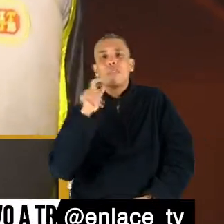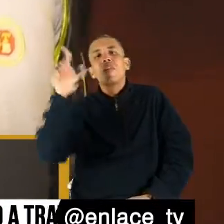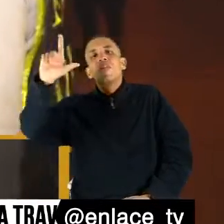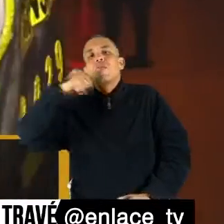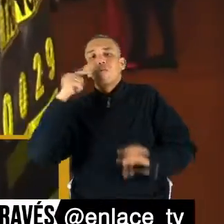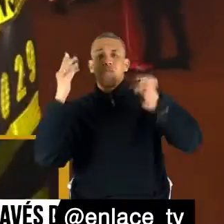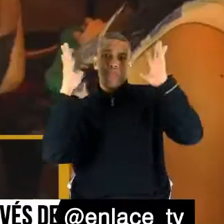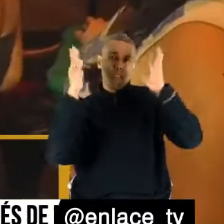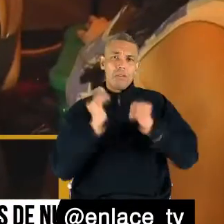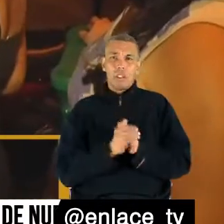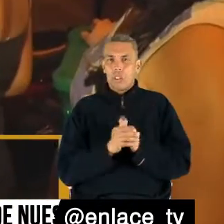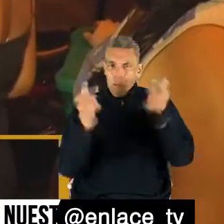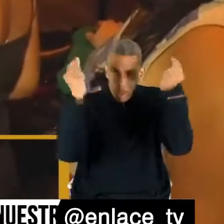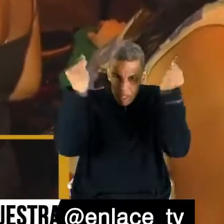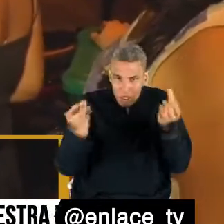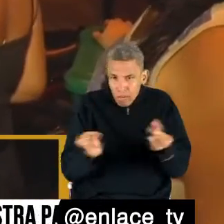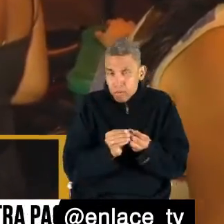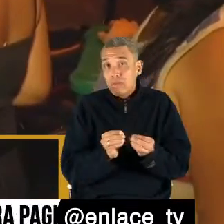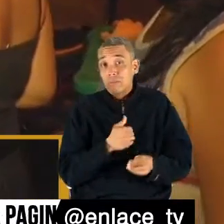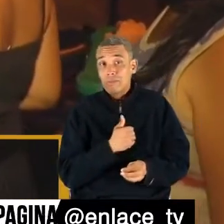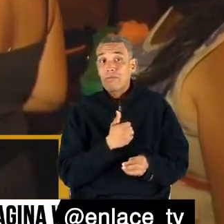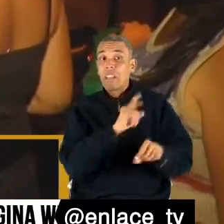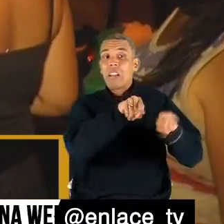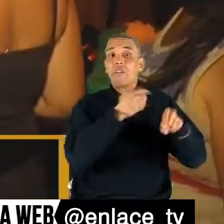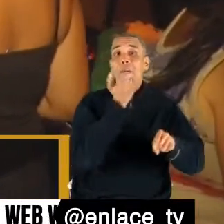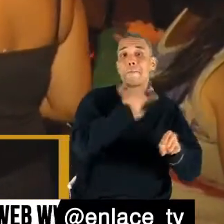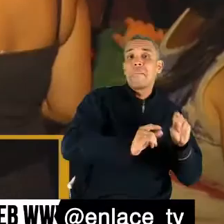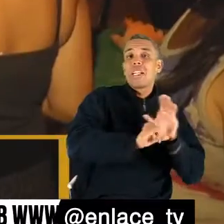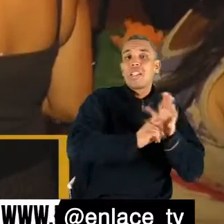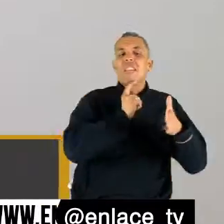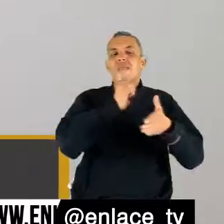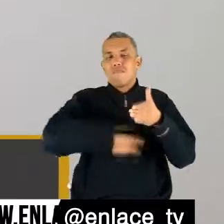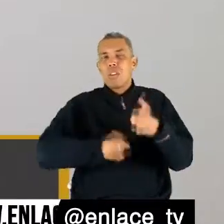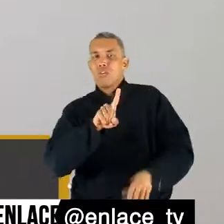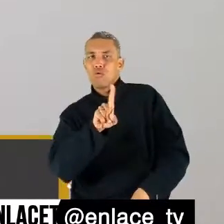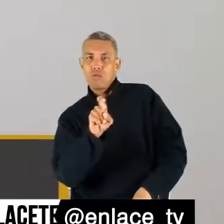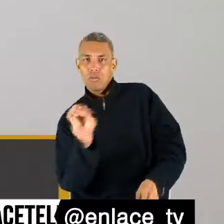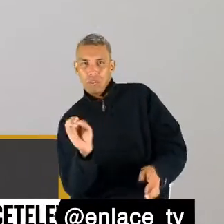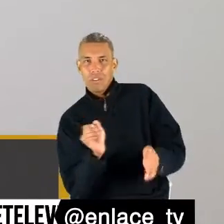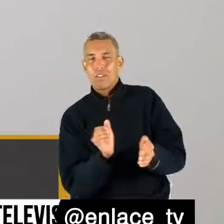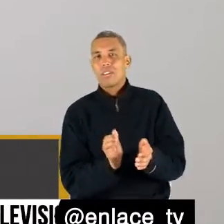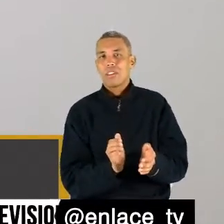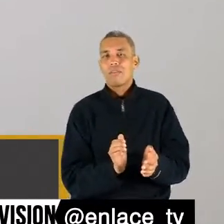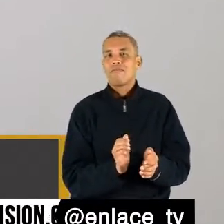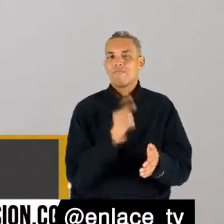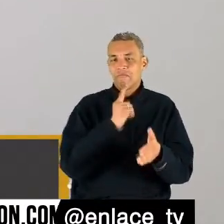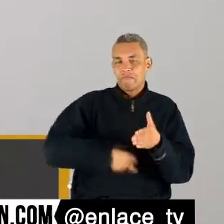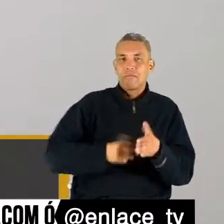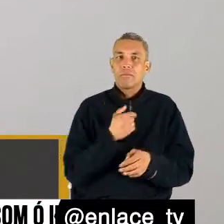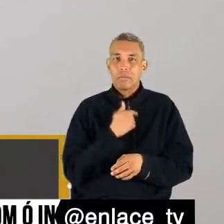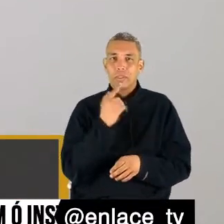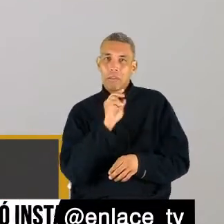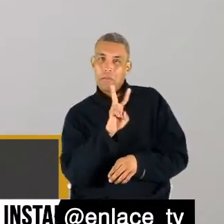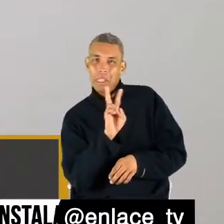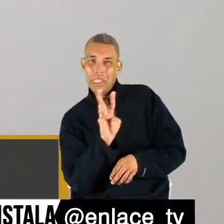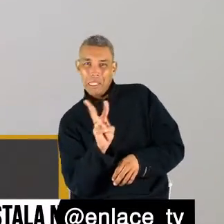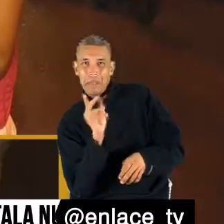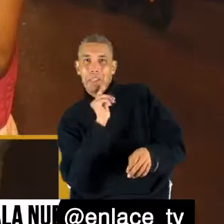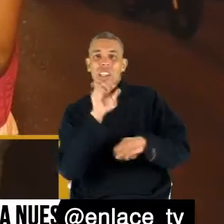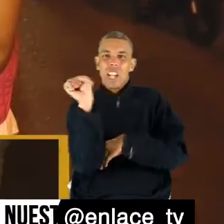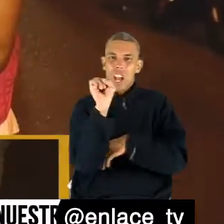como resultado arrojaron 160 comparendos, 23 vehículos inmovilizados. Se presentaron 15 accidentes donde resultaron